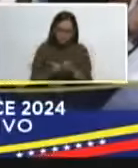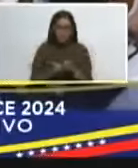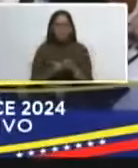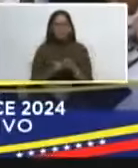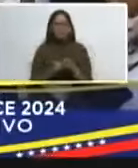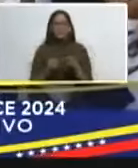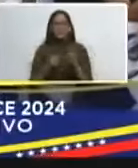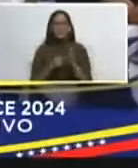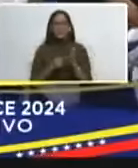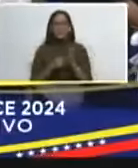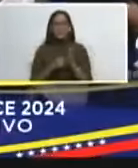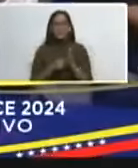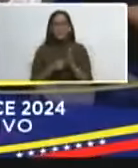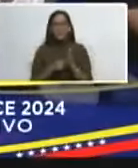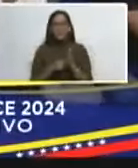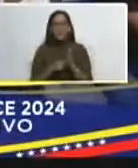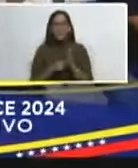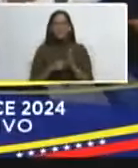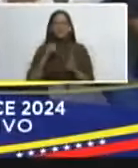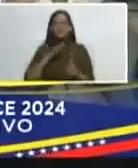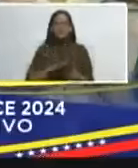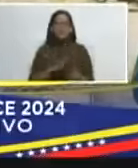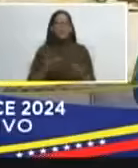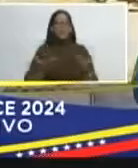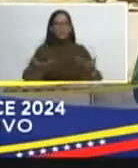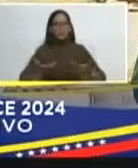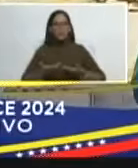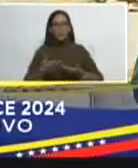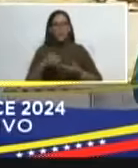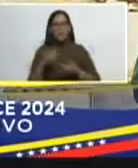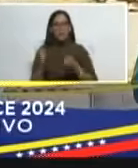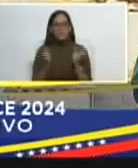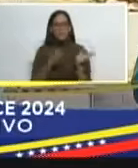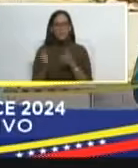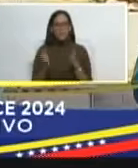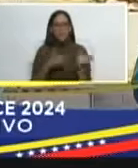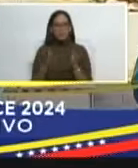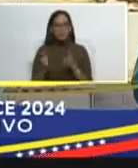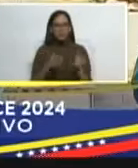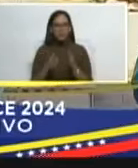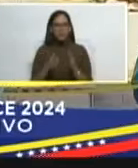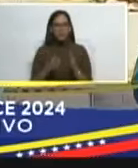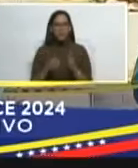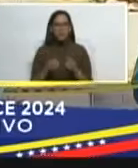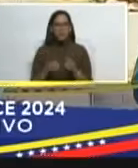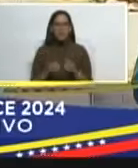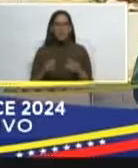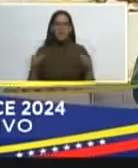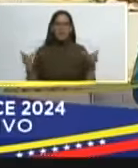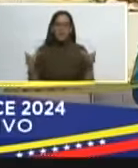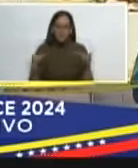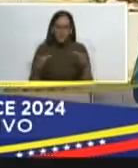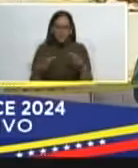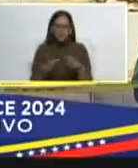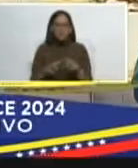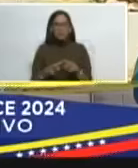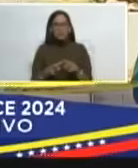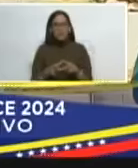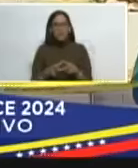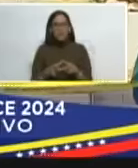Y estamos obteniendo en el mes de marzo la inflación más baja